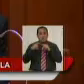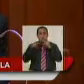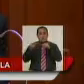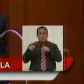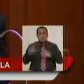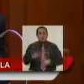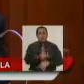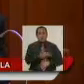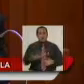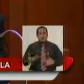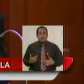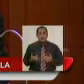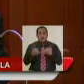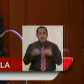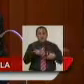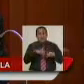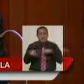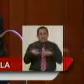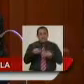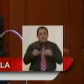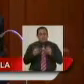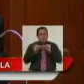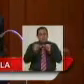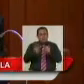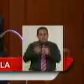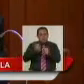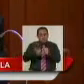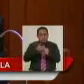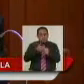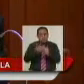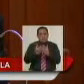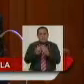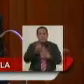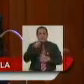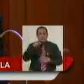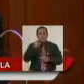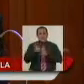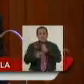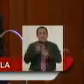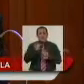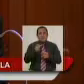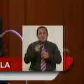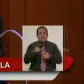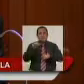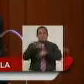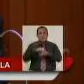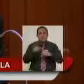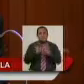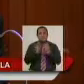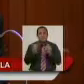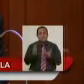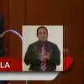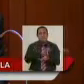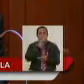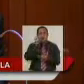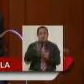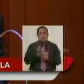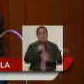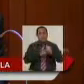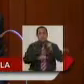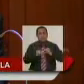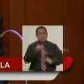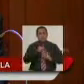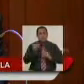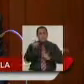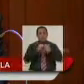en el gobierno realizamos un seguimiento permanente de las demandas ciudadanas en torno a este flagelo y organizamos